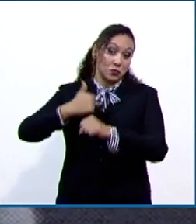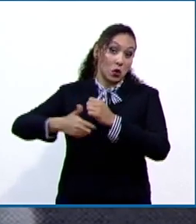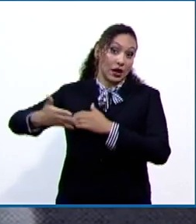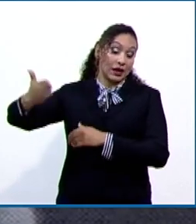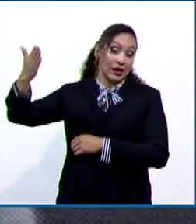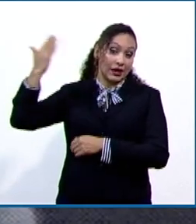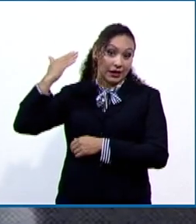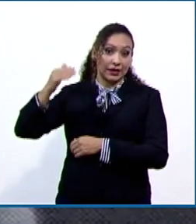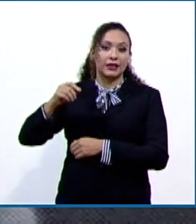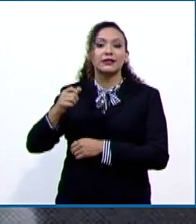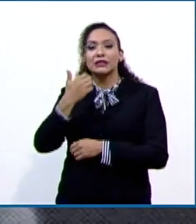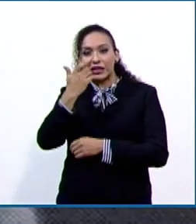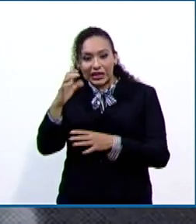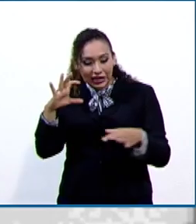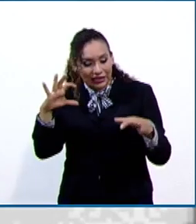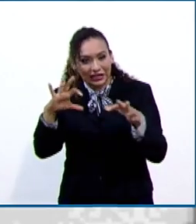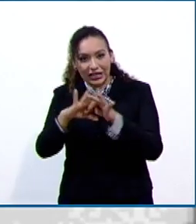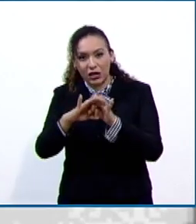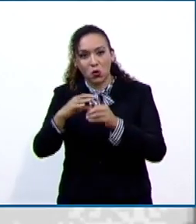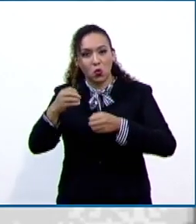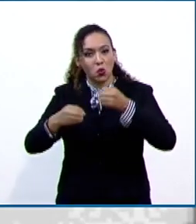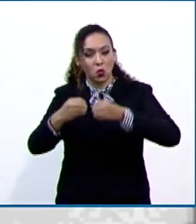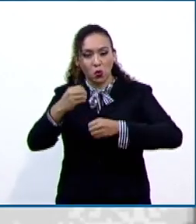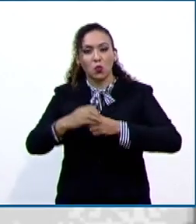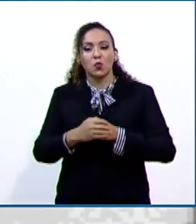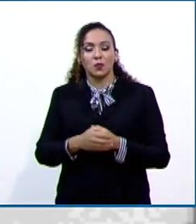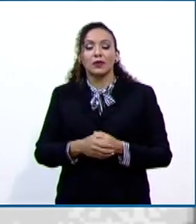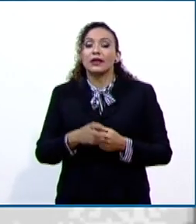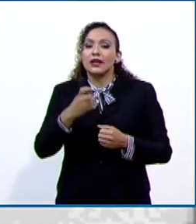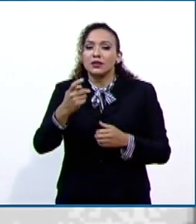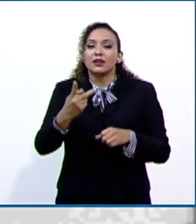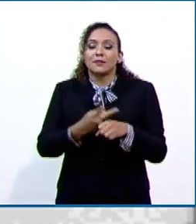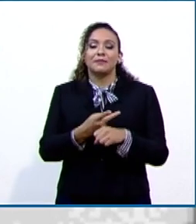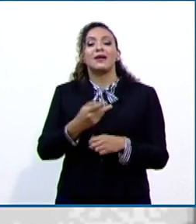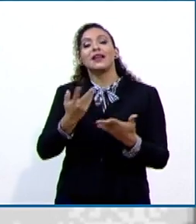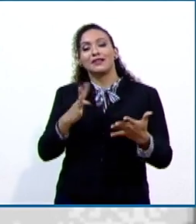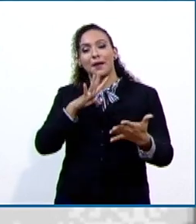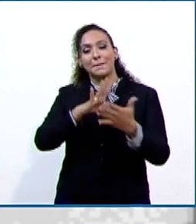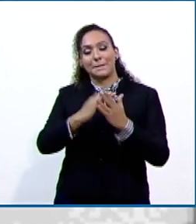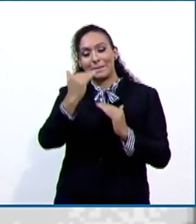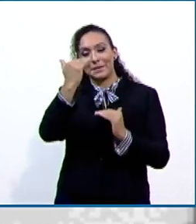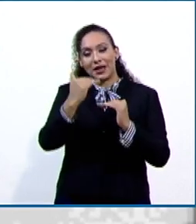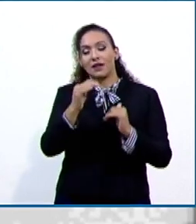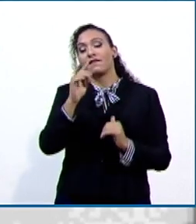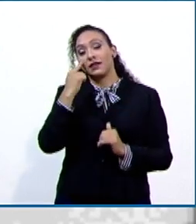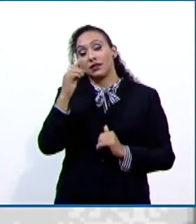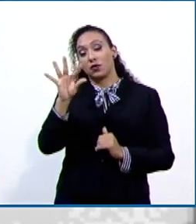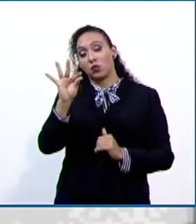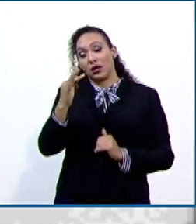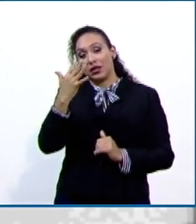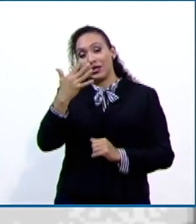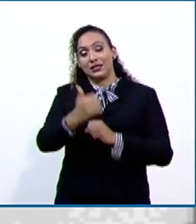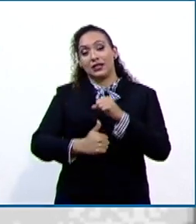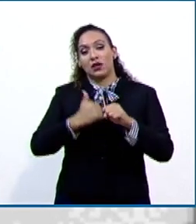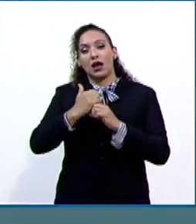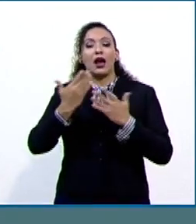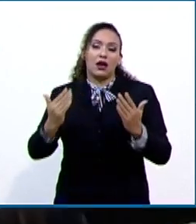candidato presidencial Luis Donaldo Colosio, con lo que se disminuiría la pena de prisión de 45 años que le había sido